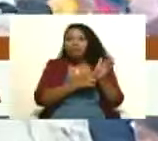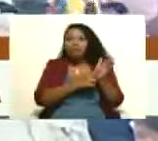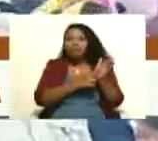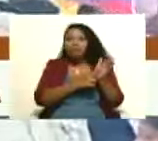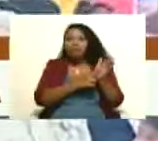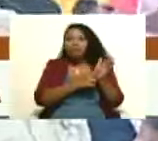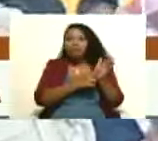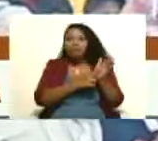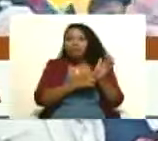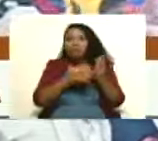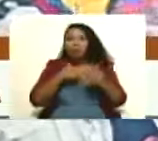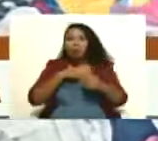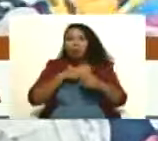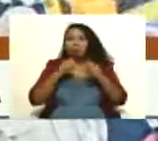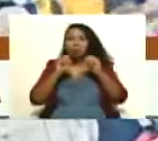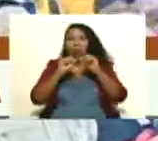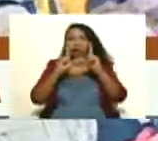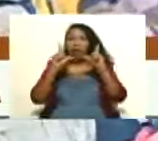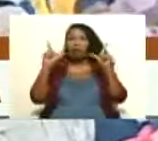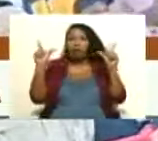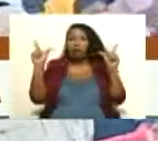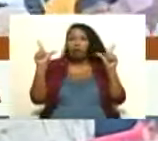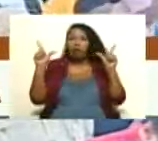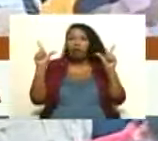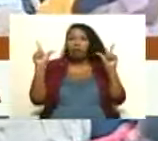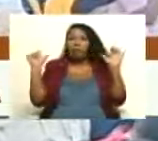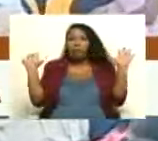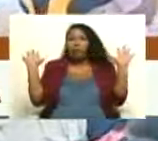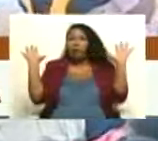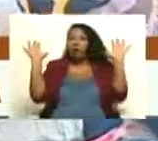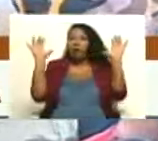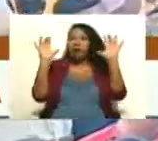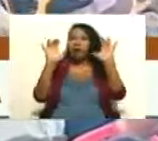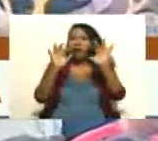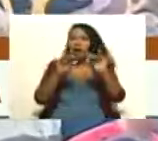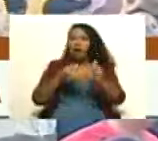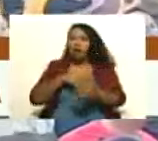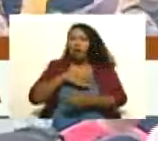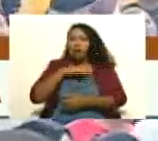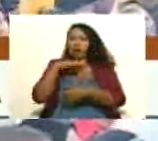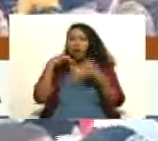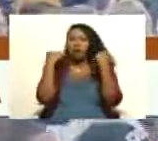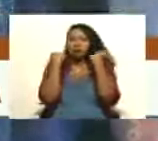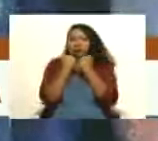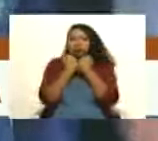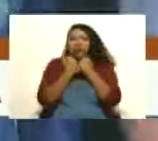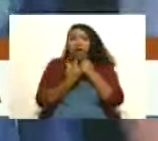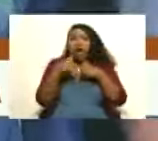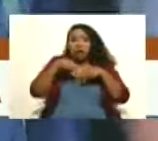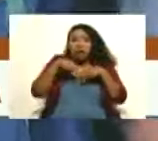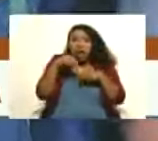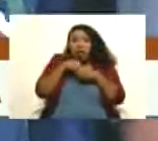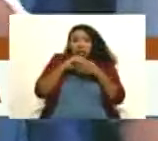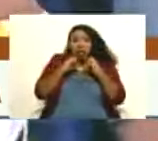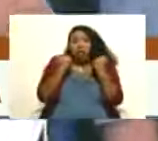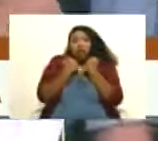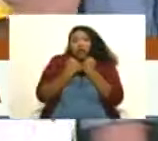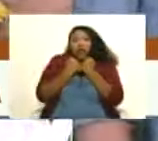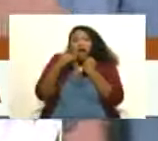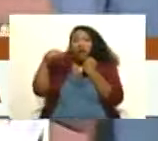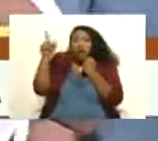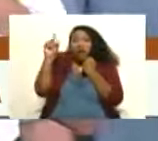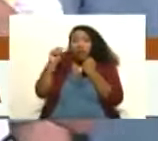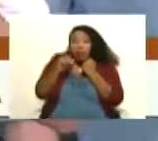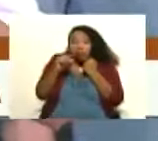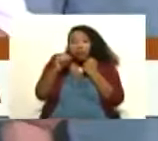bueno, quedamos sorprendidos ante todo. Esto quedó repleto adentro y afuera. Y bueno, quiero